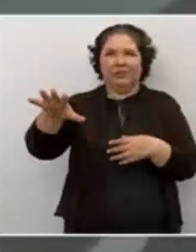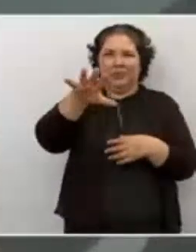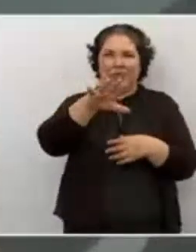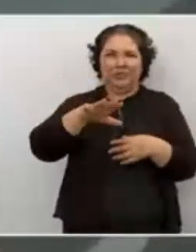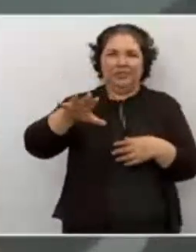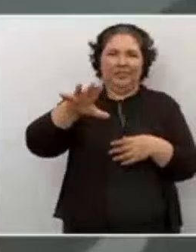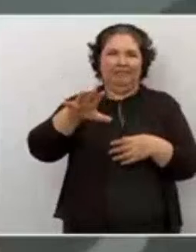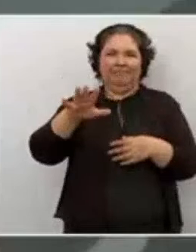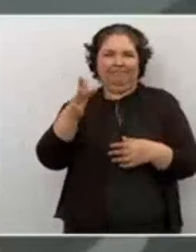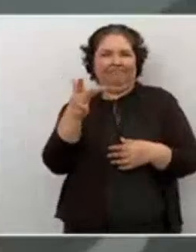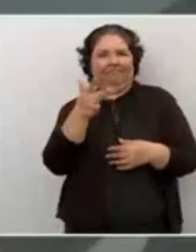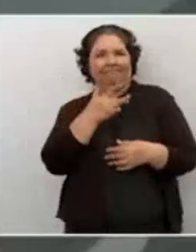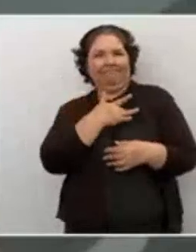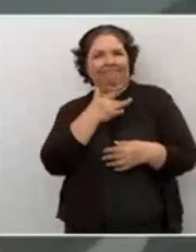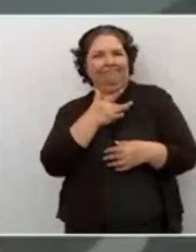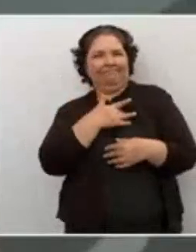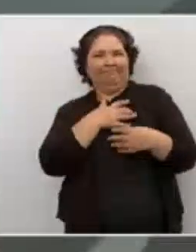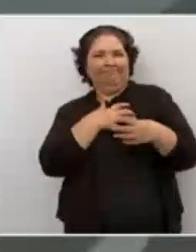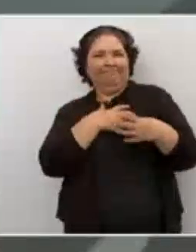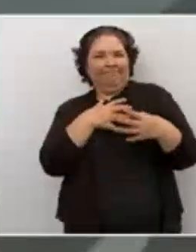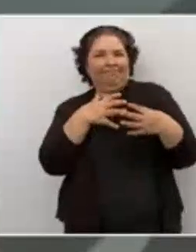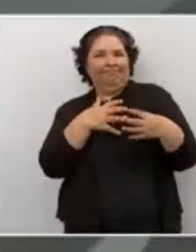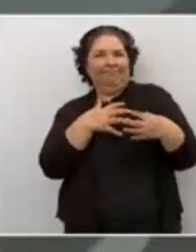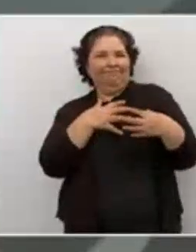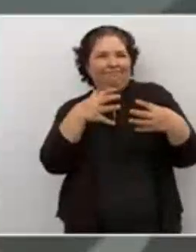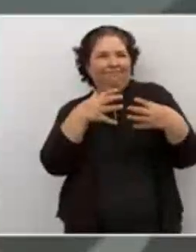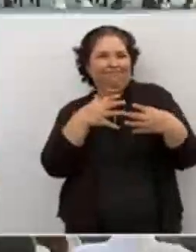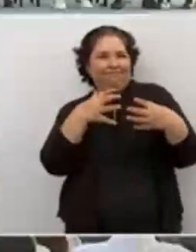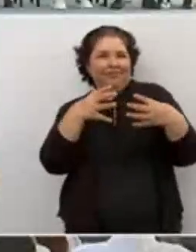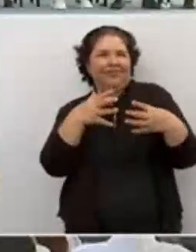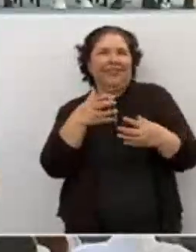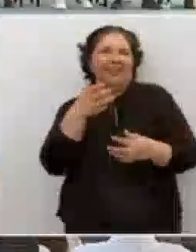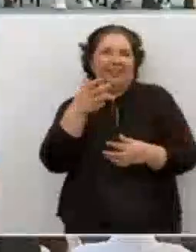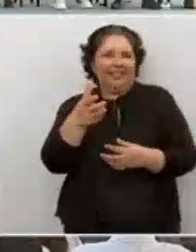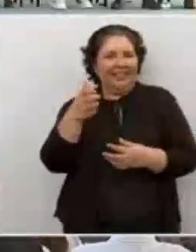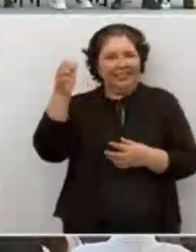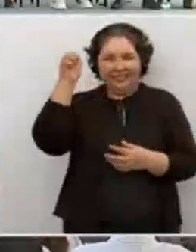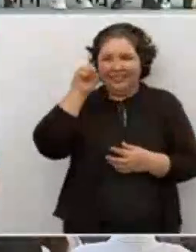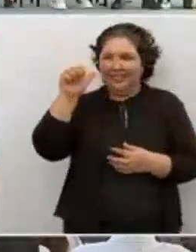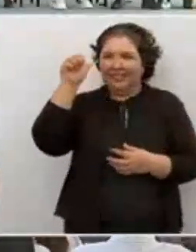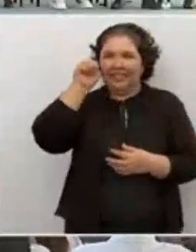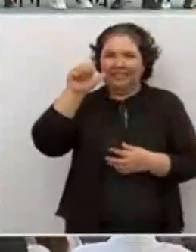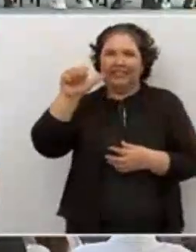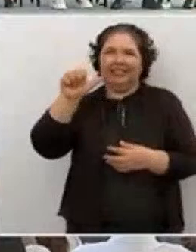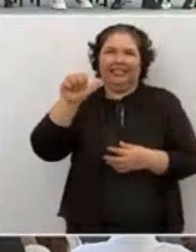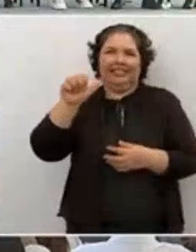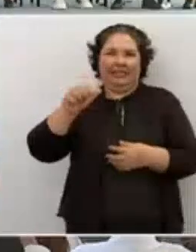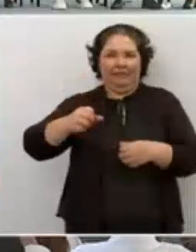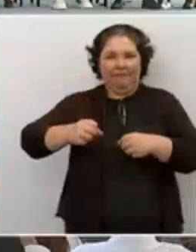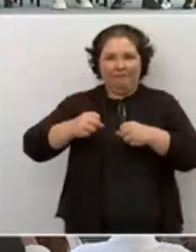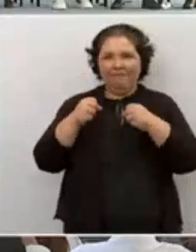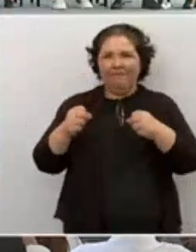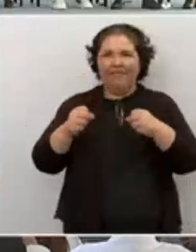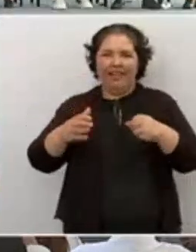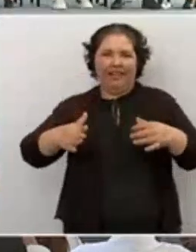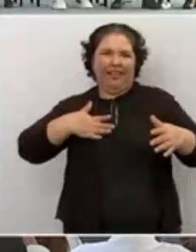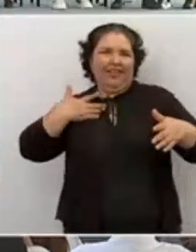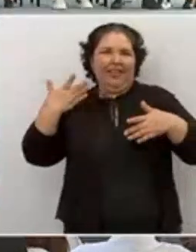un corazón que late fuerte y que siempre demuestran su fuerza con